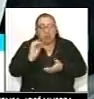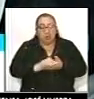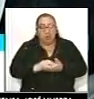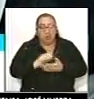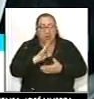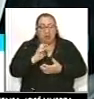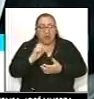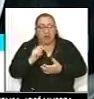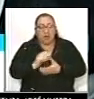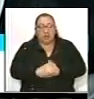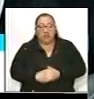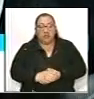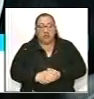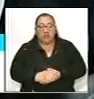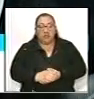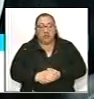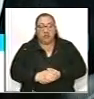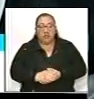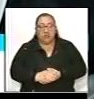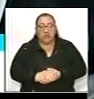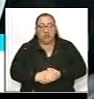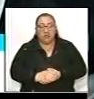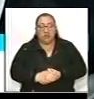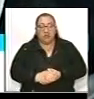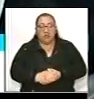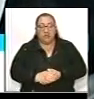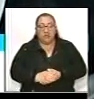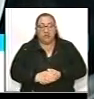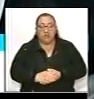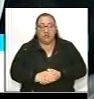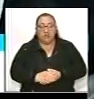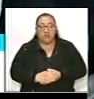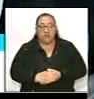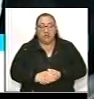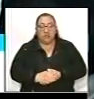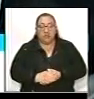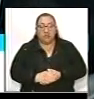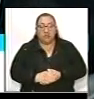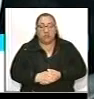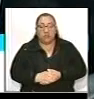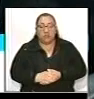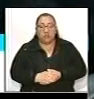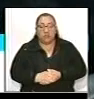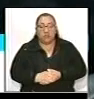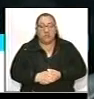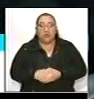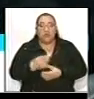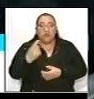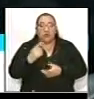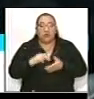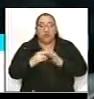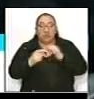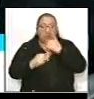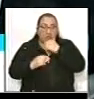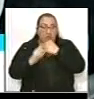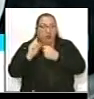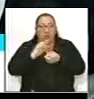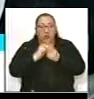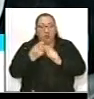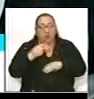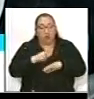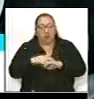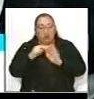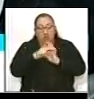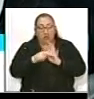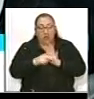y duplicaríamos el número de vacantes que se da, por ejemplo, en la San Cristóbal de Huamanga, con solamente un cambio